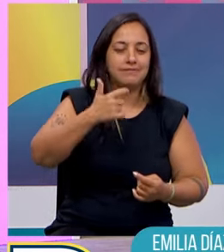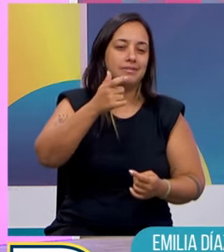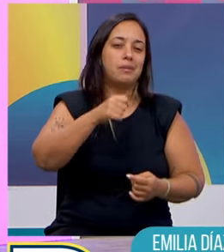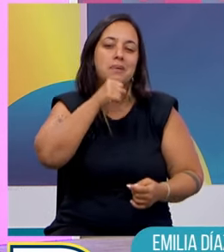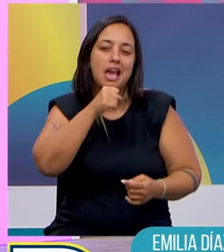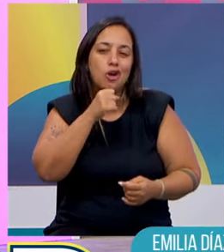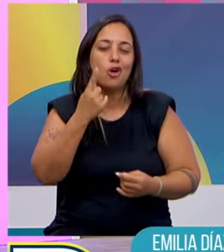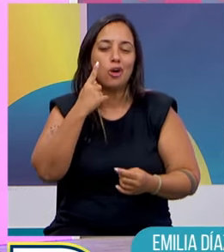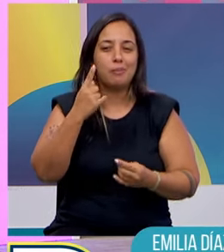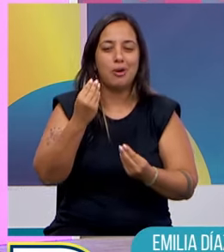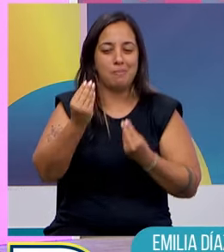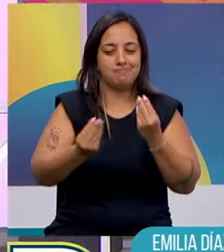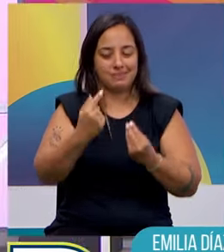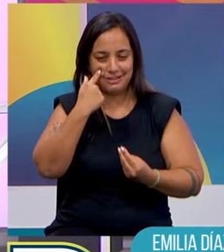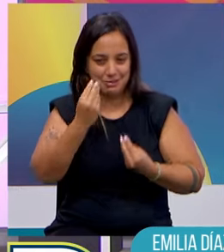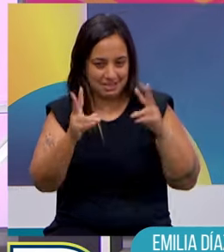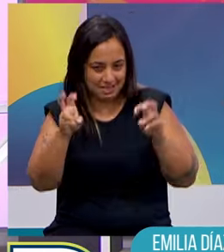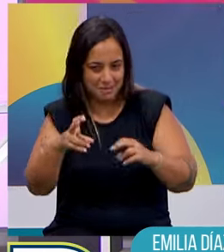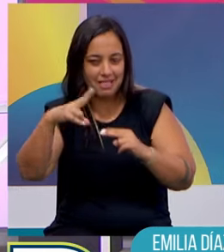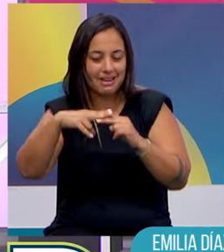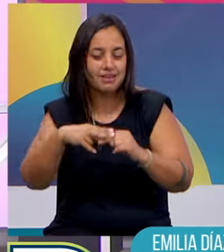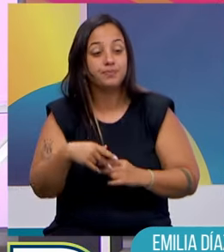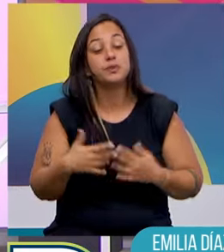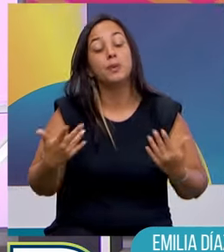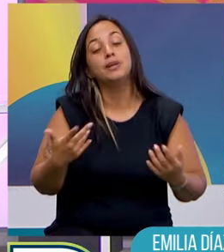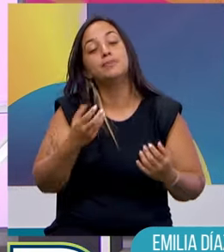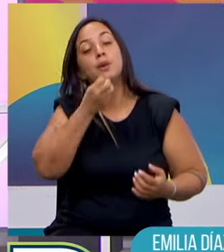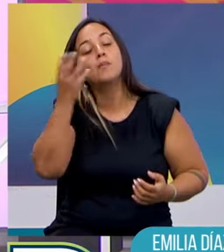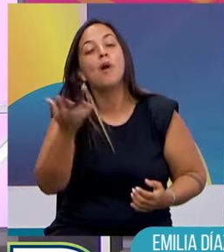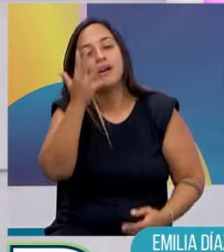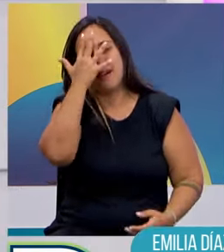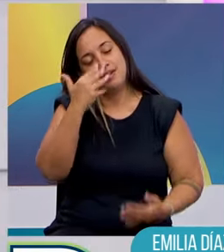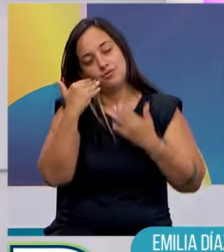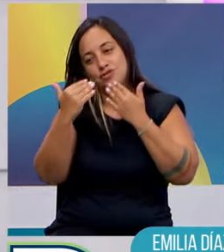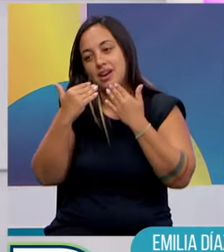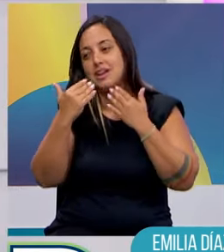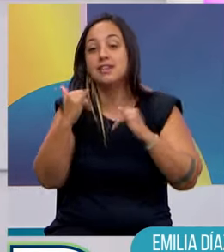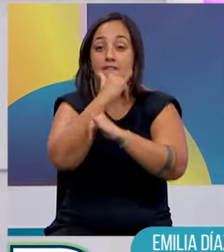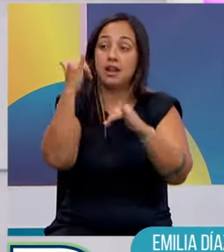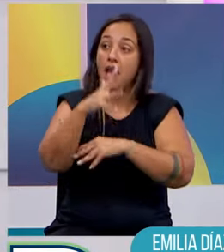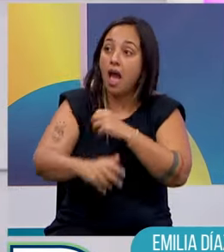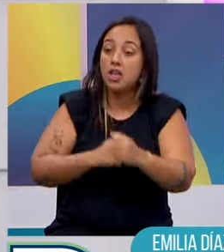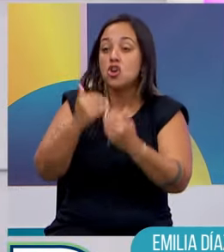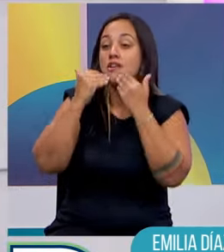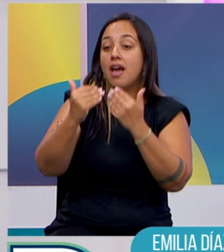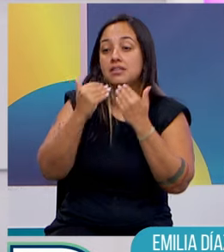Qué tremendo. Así bueno, vamos a tener que esperar para disfrutar. Bueno, buen carnaval. Bueno, muchas gracias. Feliz año, feliz carnaval. Nos y gracias